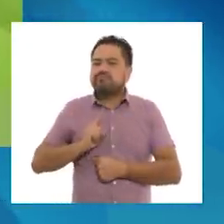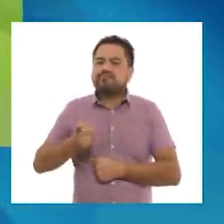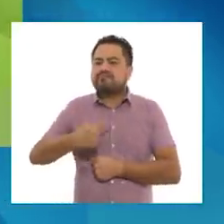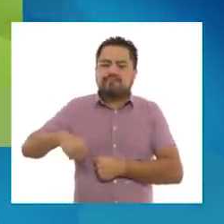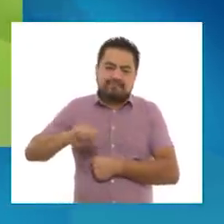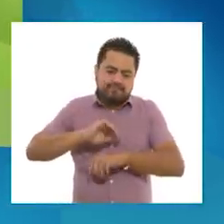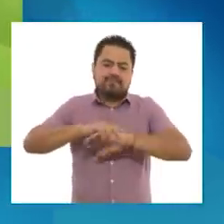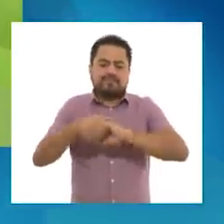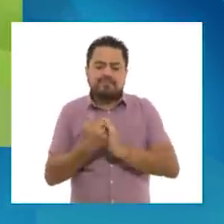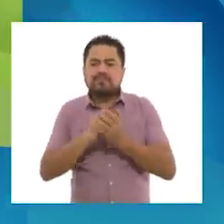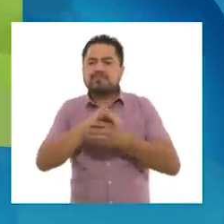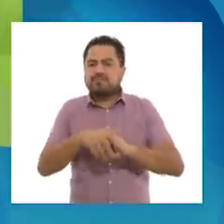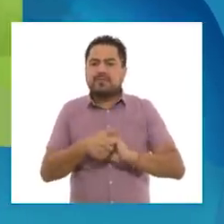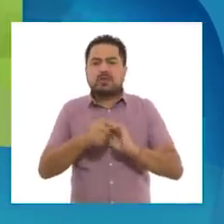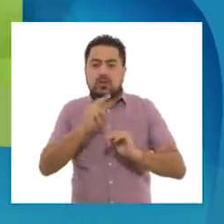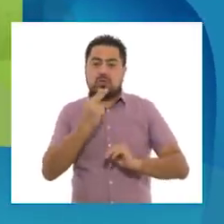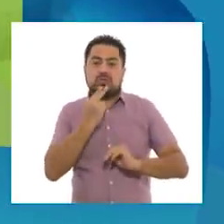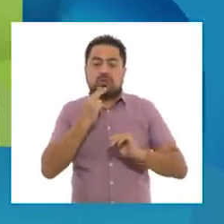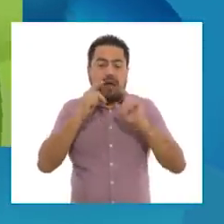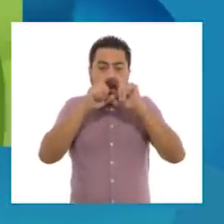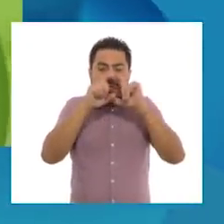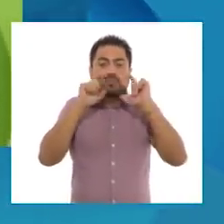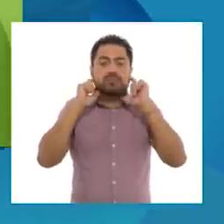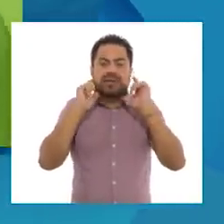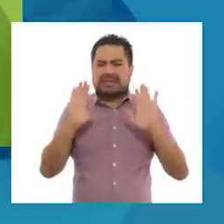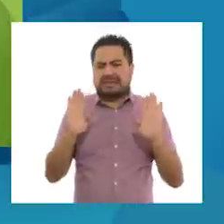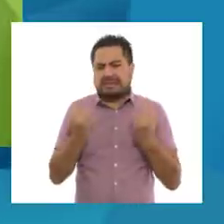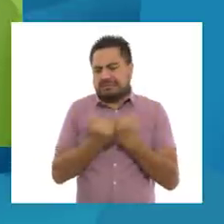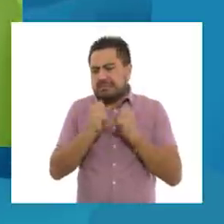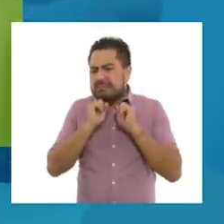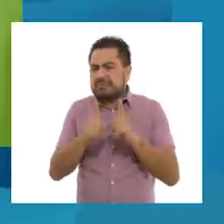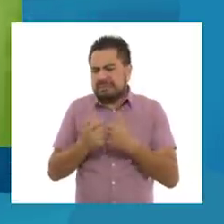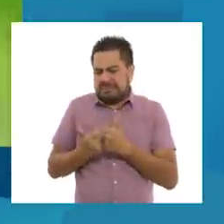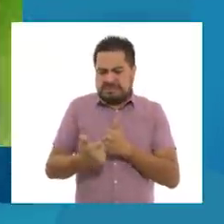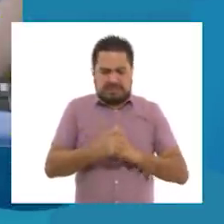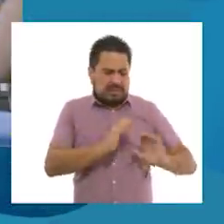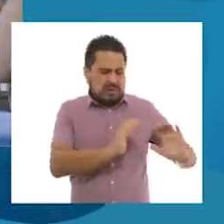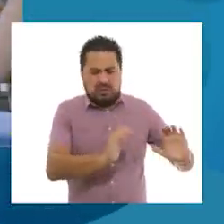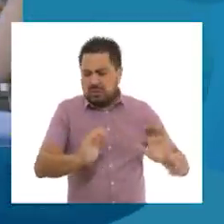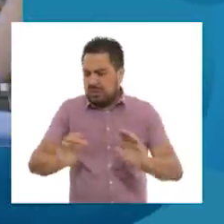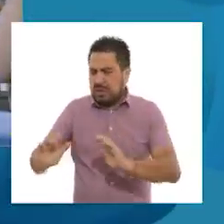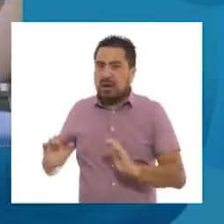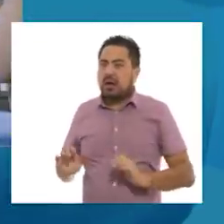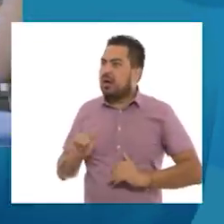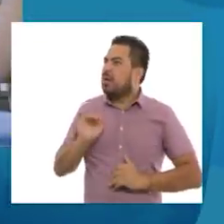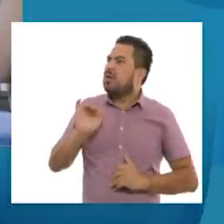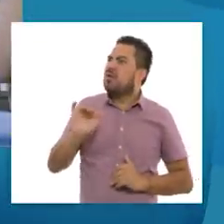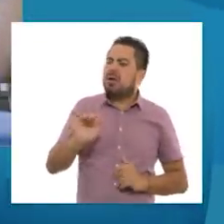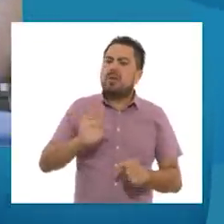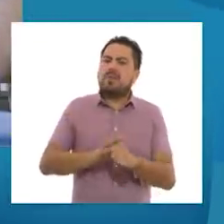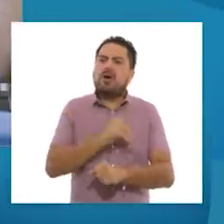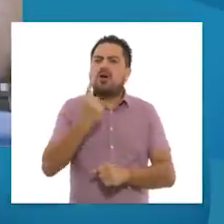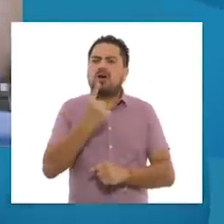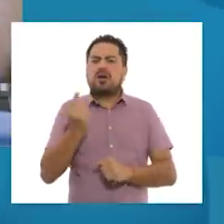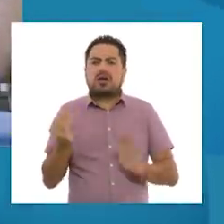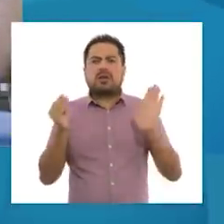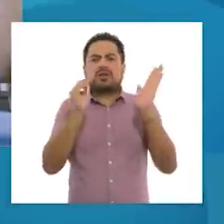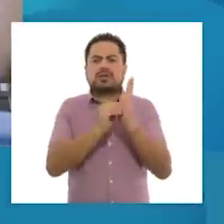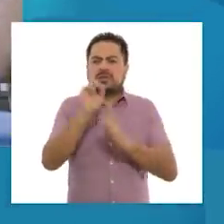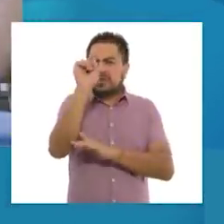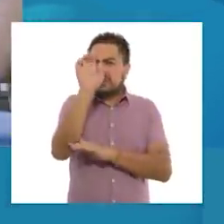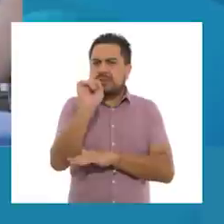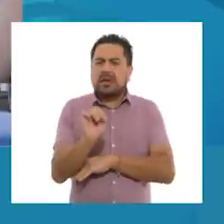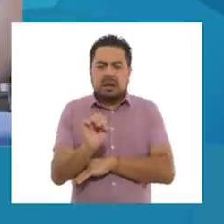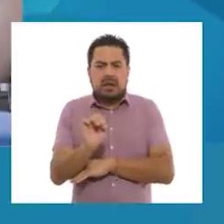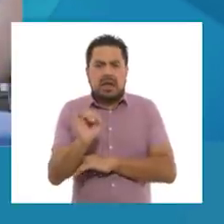las manos y usar cubrebocas y la sana distancia y todo eso. Oye, Celeste, ¿y por qué puso unos semáforos en